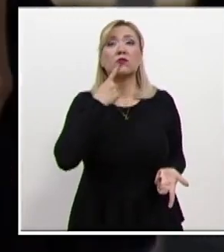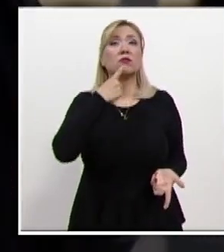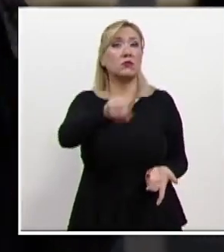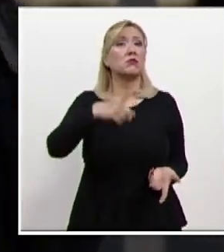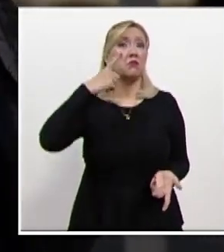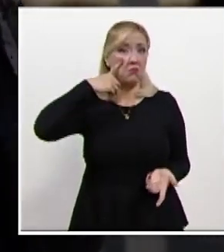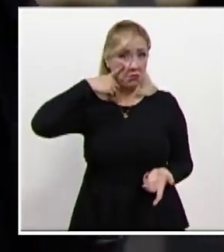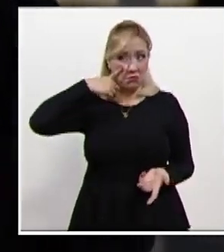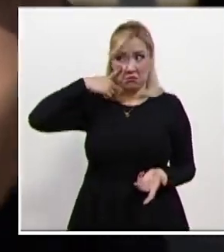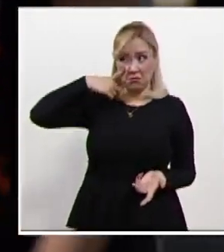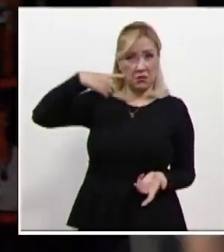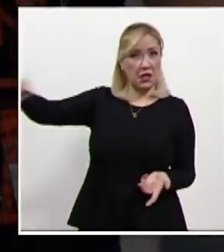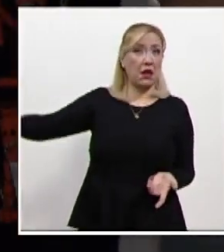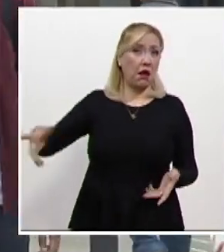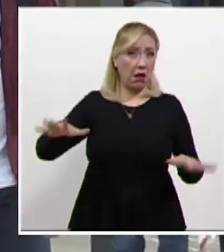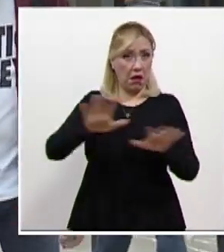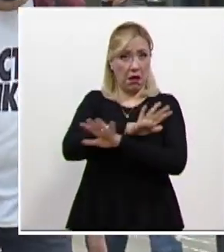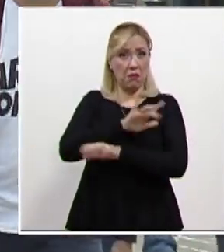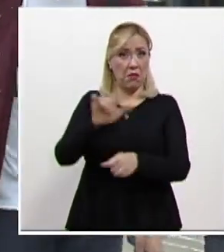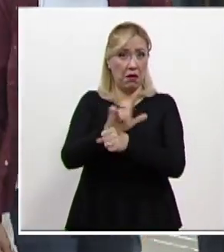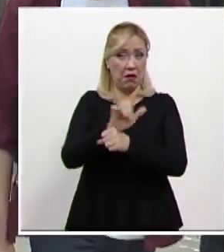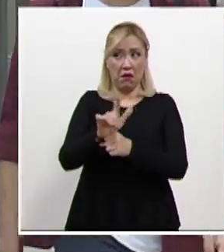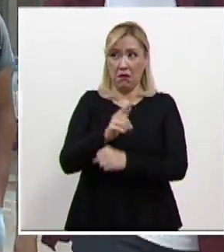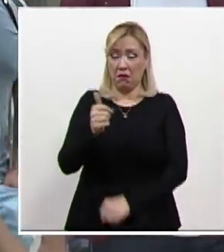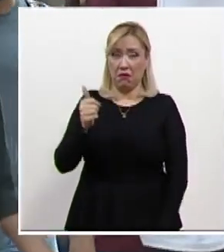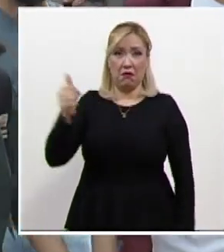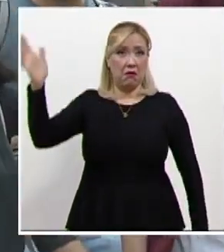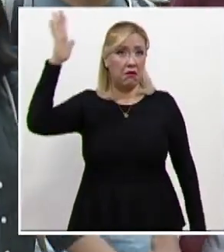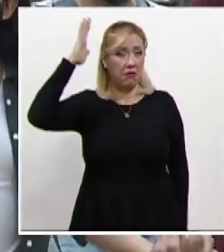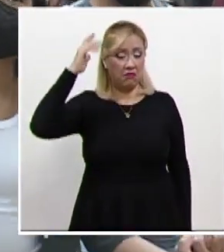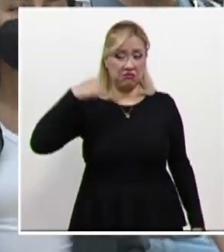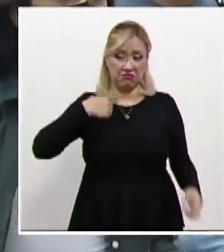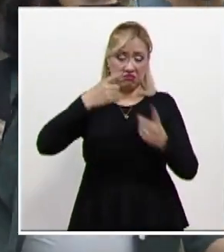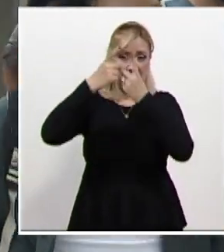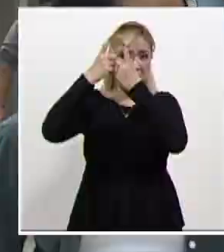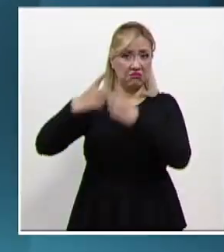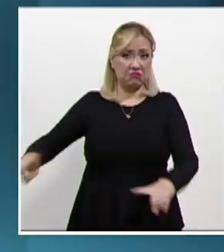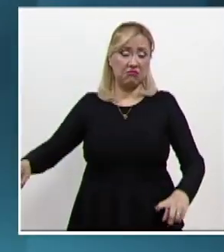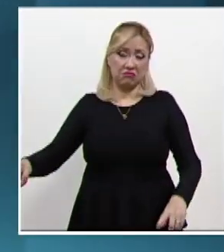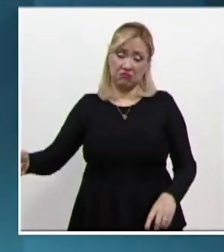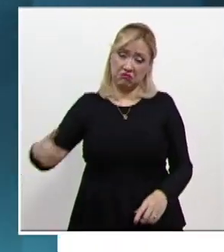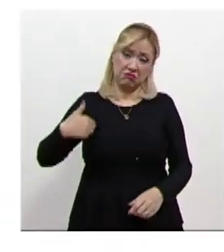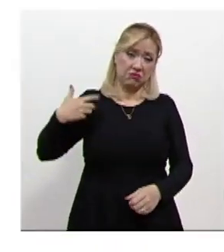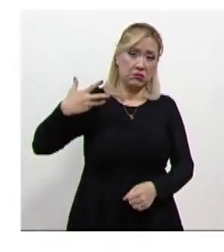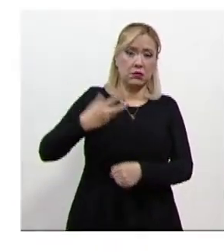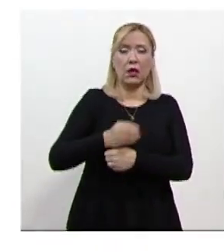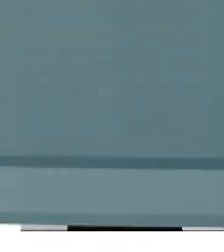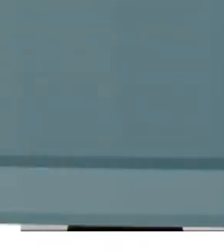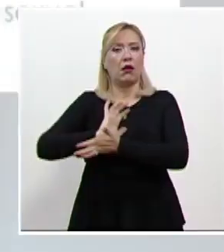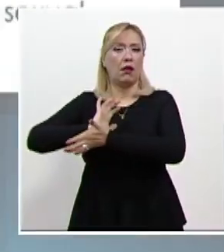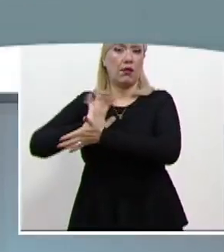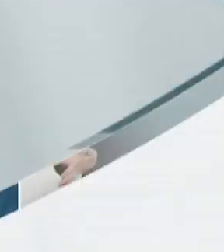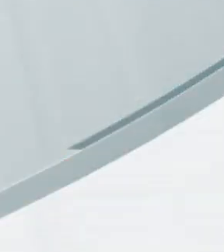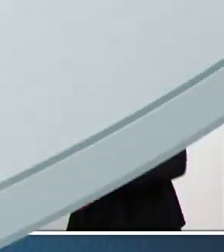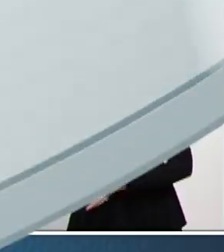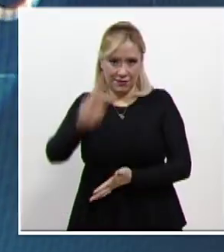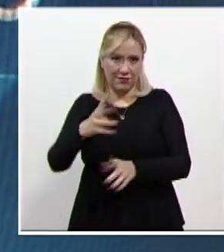daño moral en la preferencia sexual de su cónyuge devela una profunda discriminación en su contra.